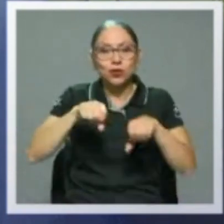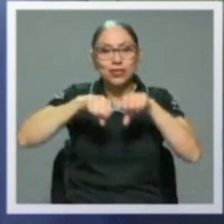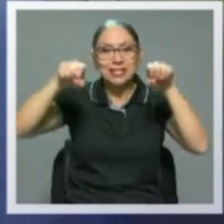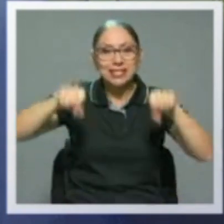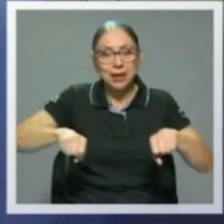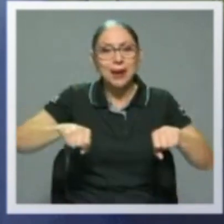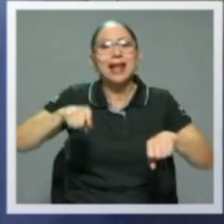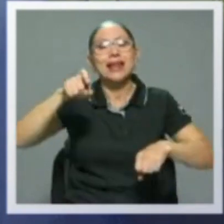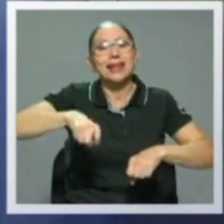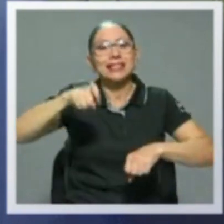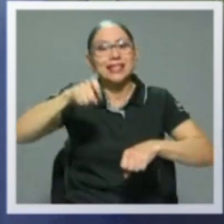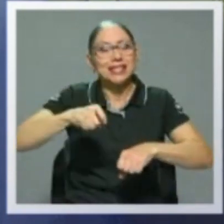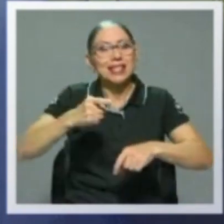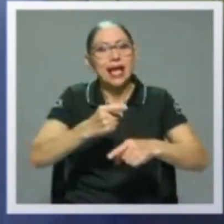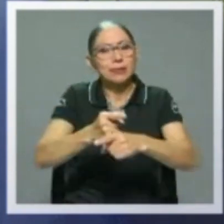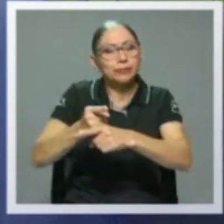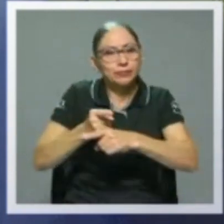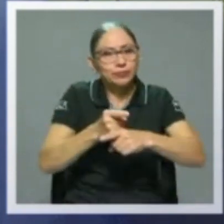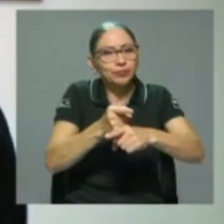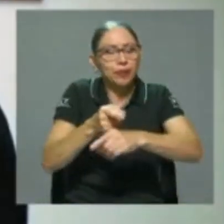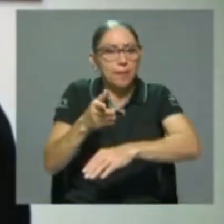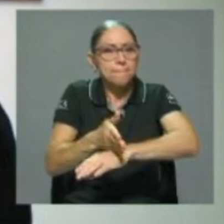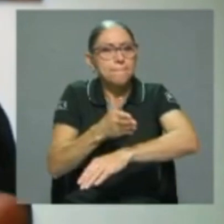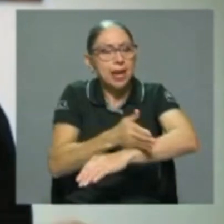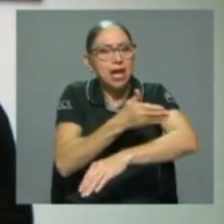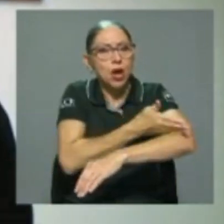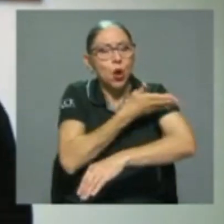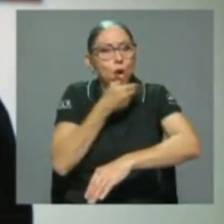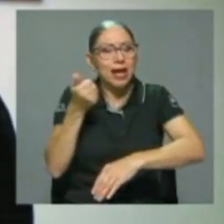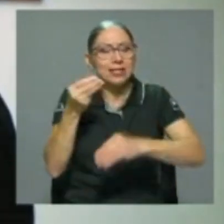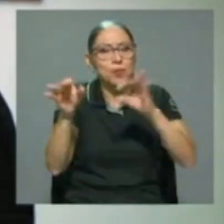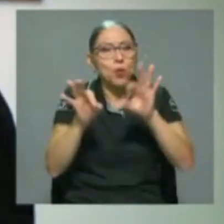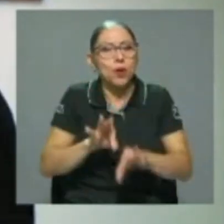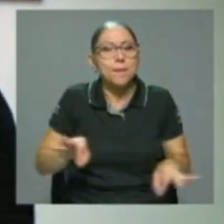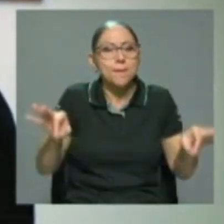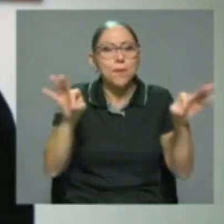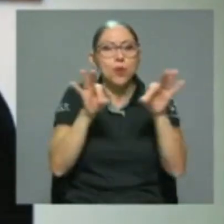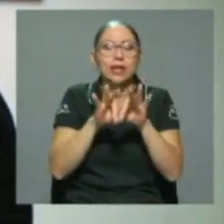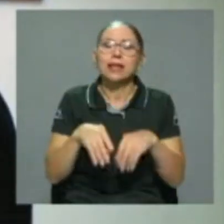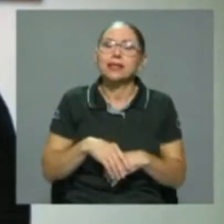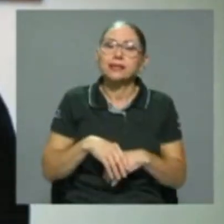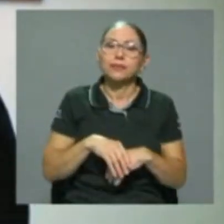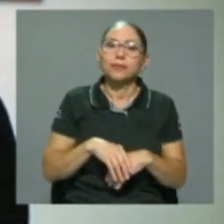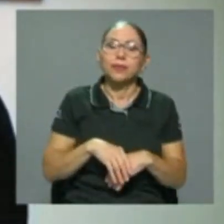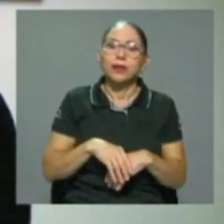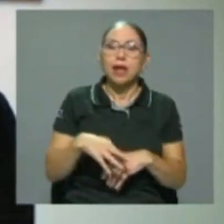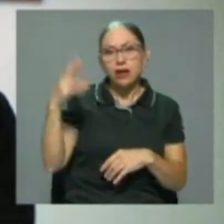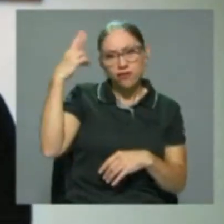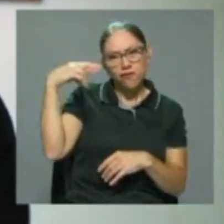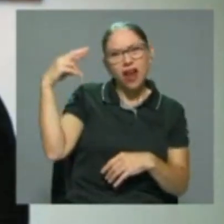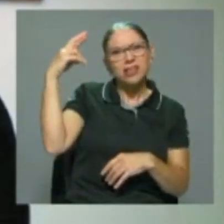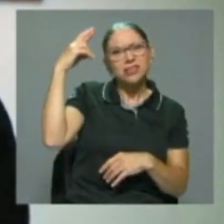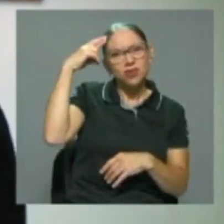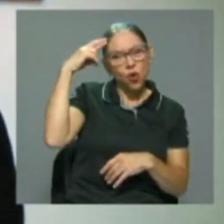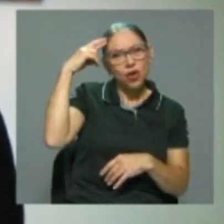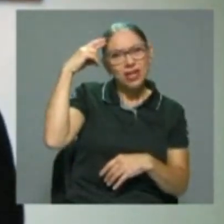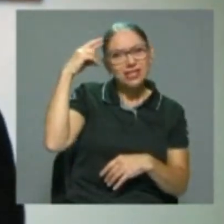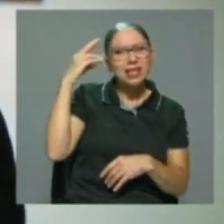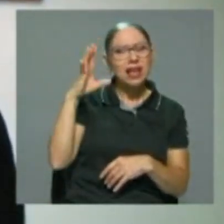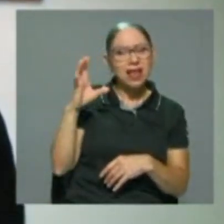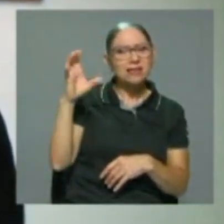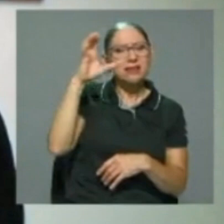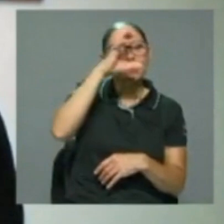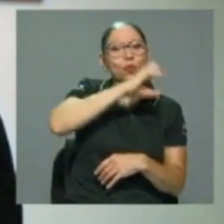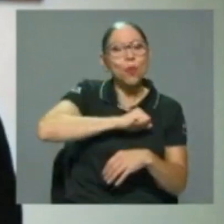necesita mejoras muy importantes. ¿Cuáles fueron las razones por las cuales se determinó que el